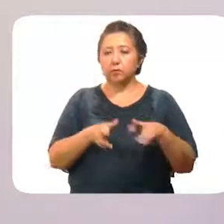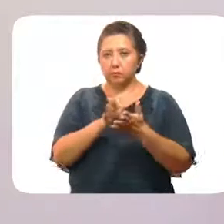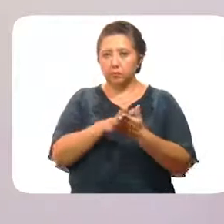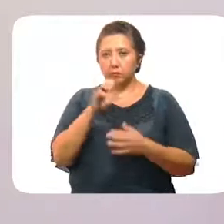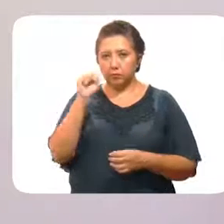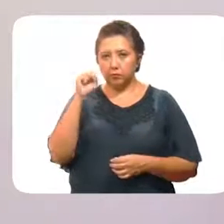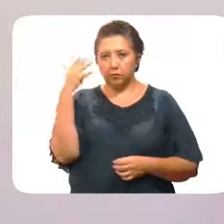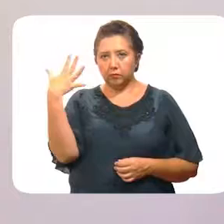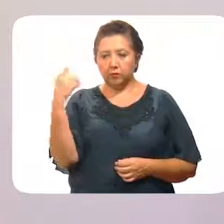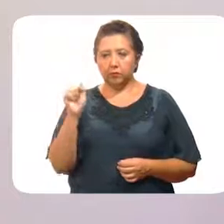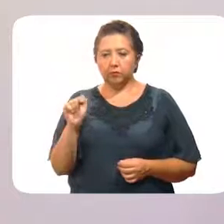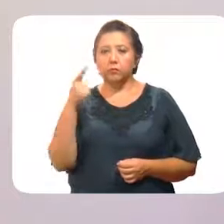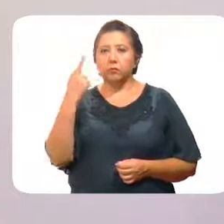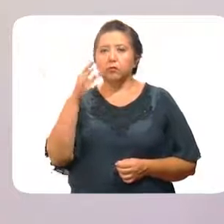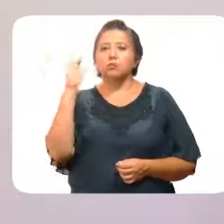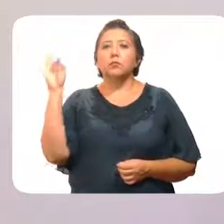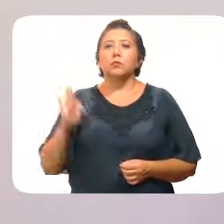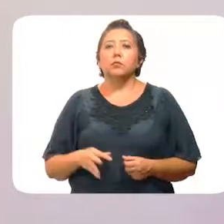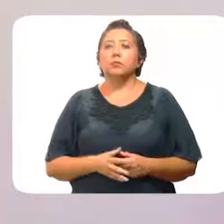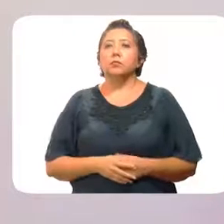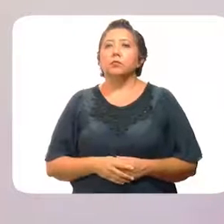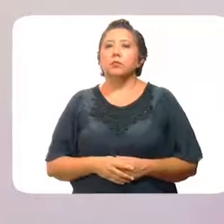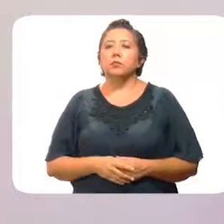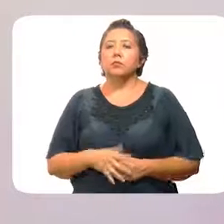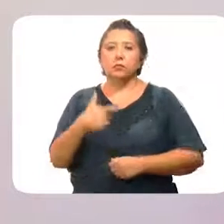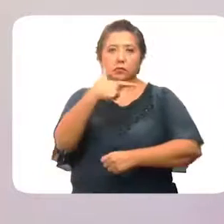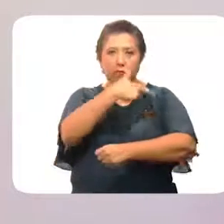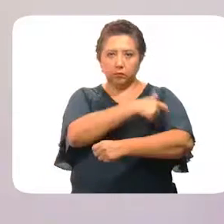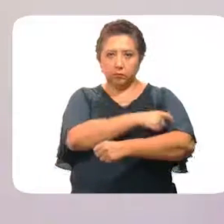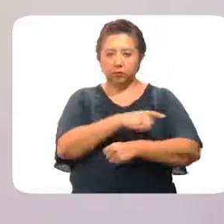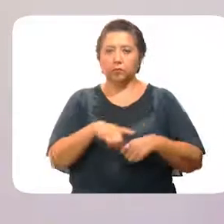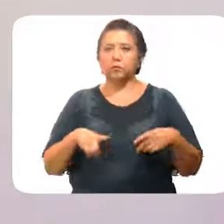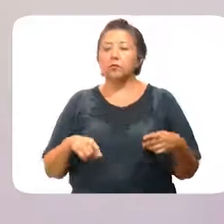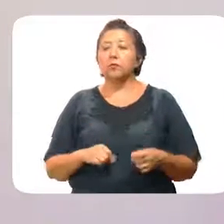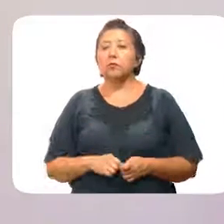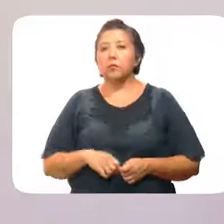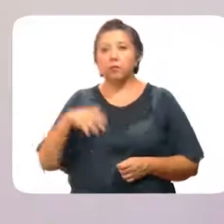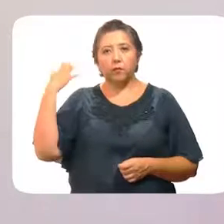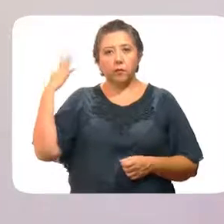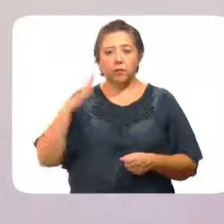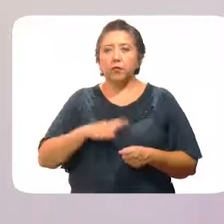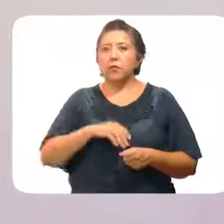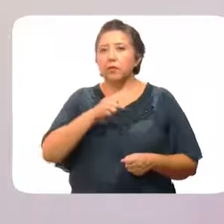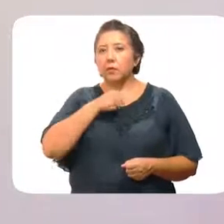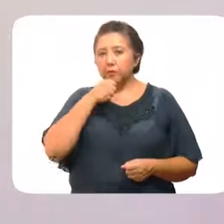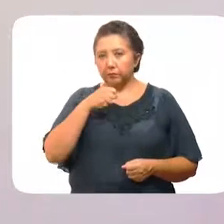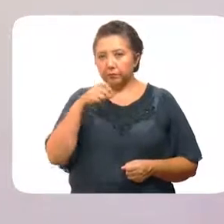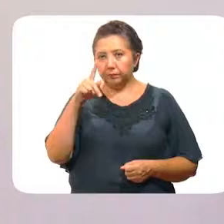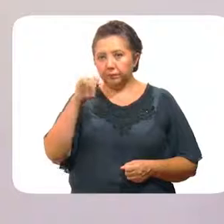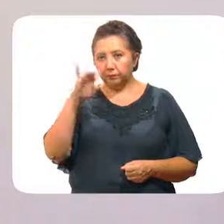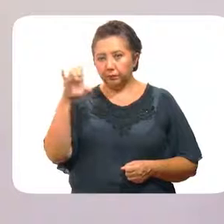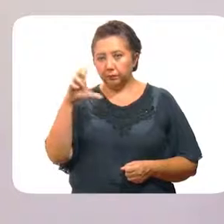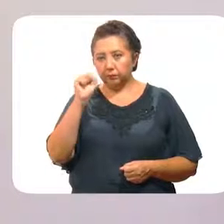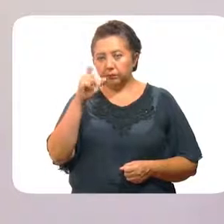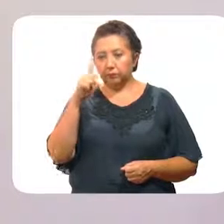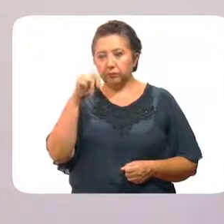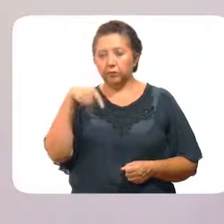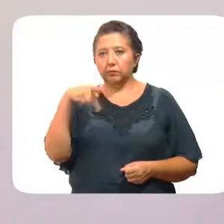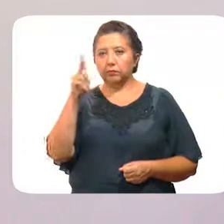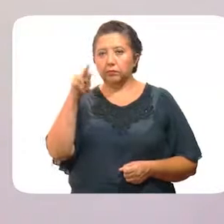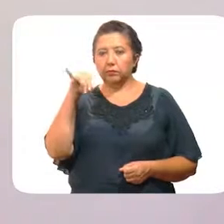Lagarto 65.1%. Las vacunas que fueron destinadas a adultos mayores de Ticul, Espita,